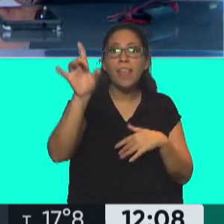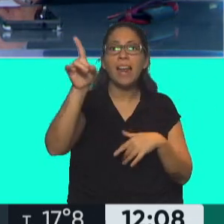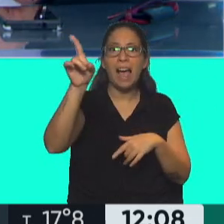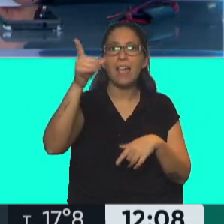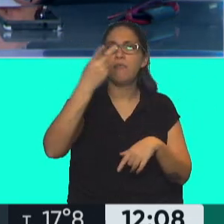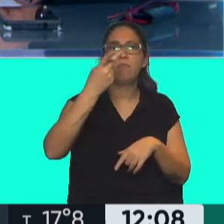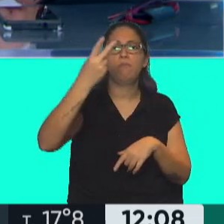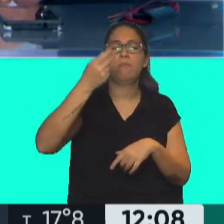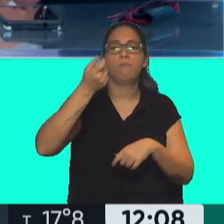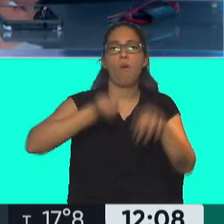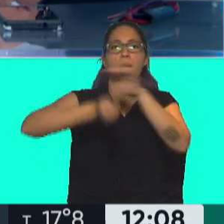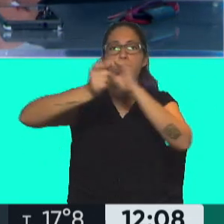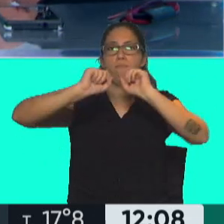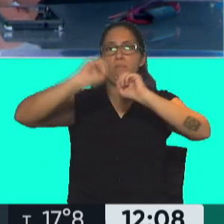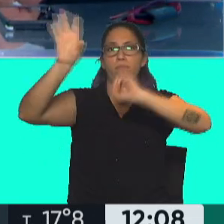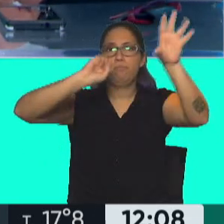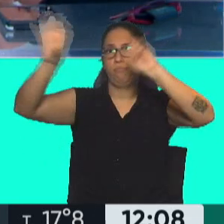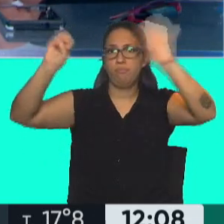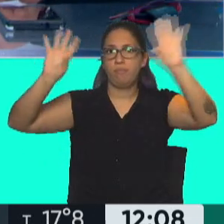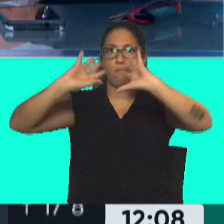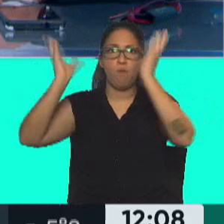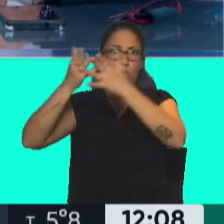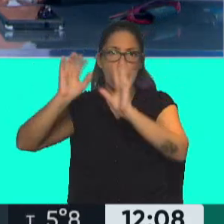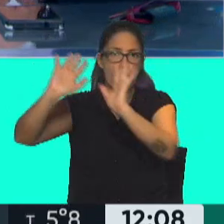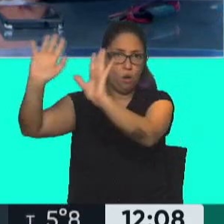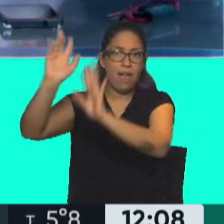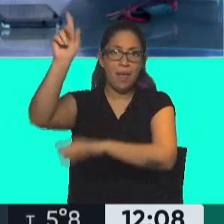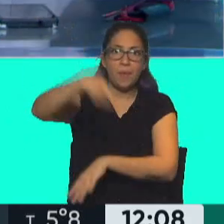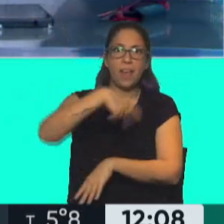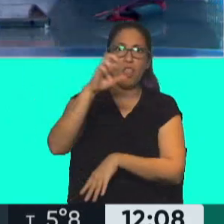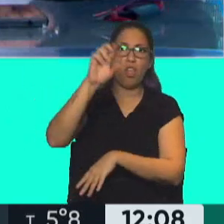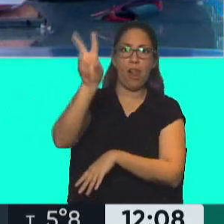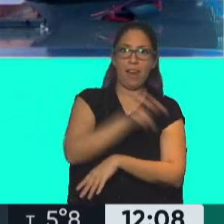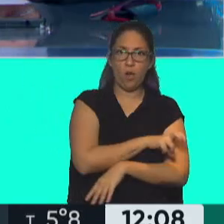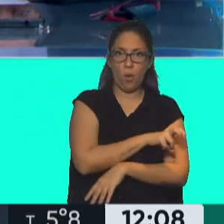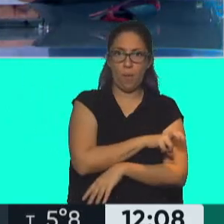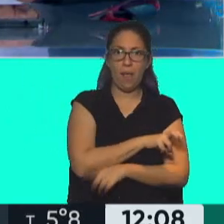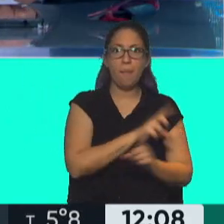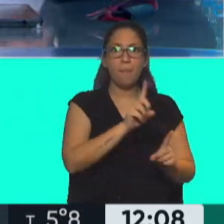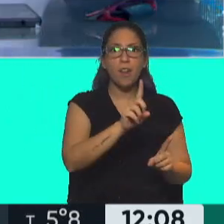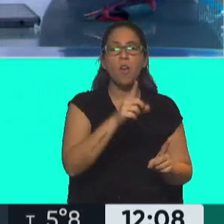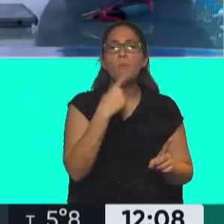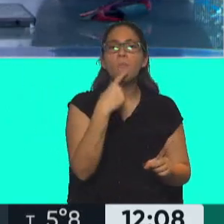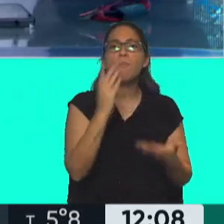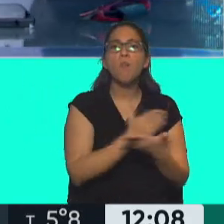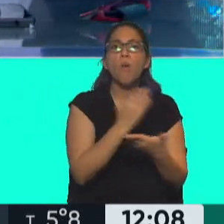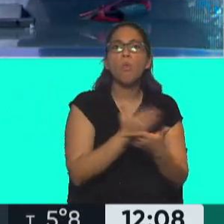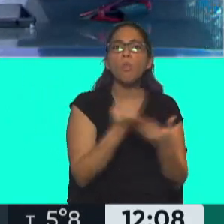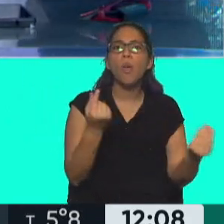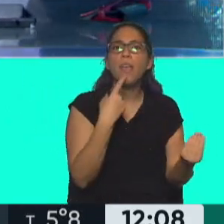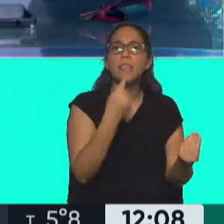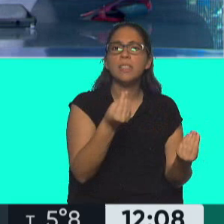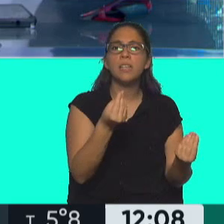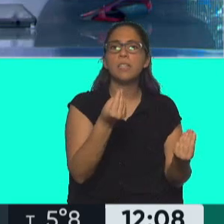se exporta. Y eso producirá el ingreso de dólares al país. ¿Cuál es la medida para los productores? Le dicen, en vez de esperar